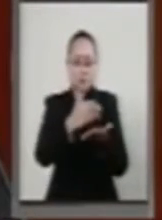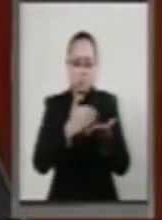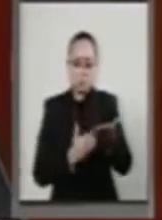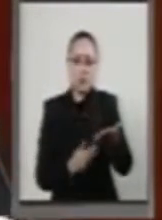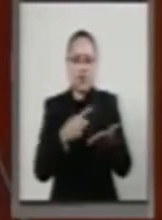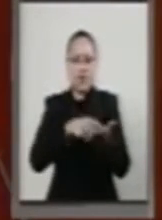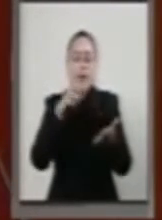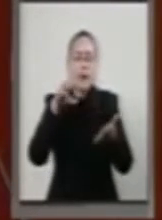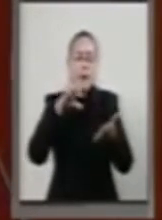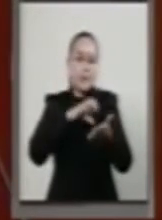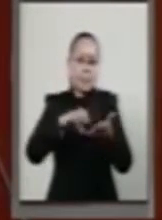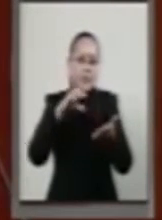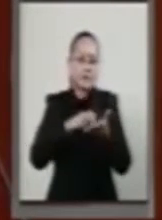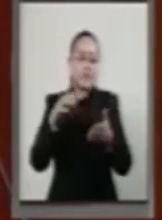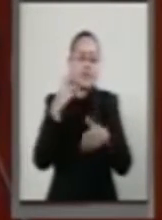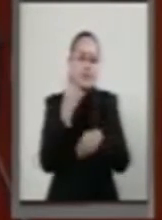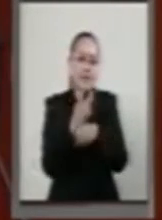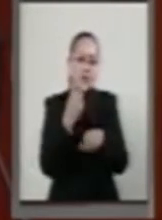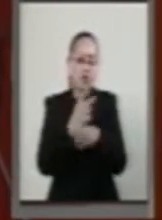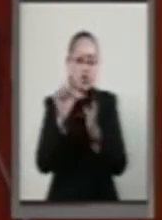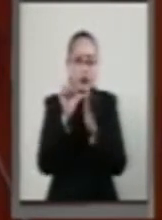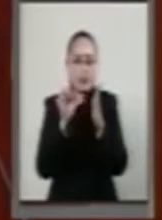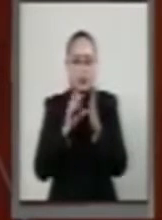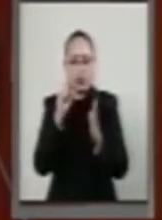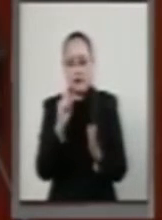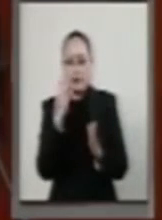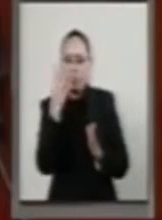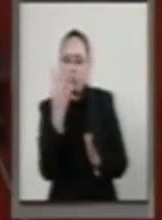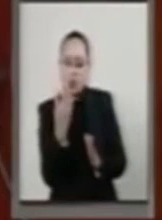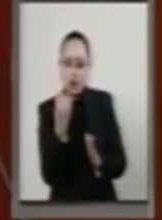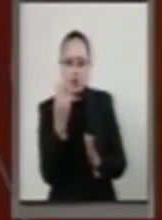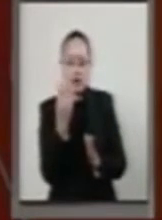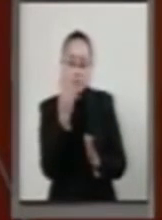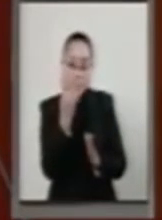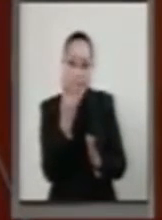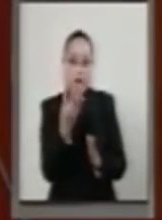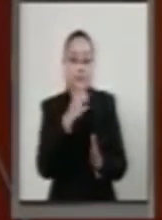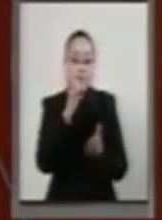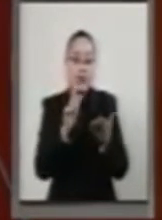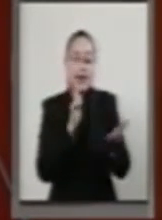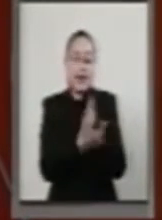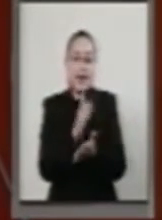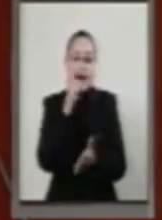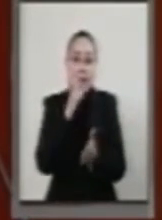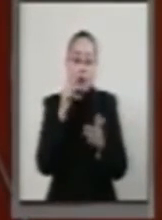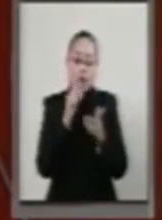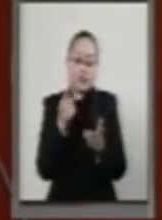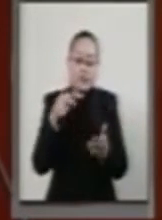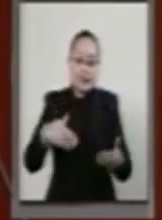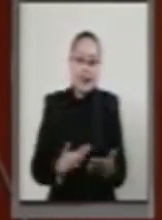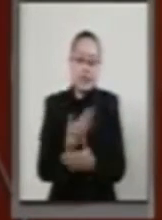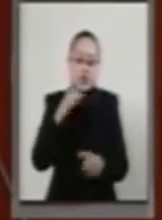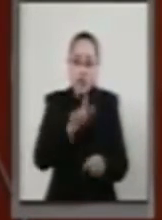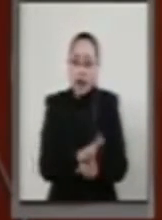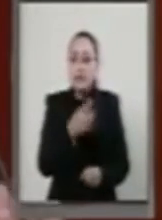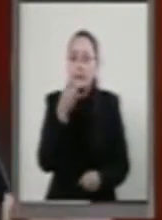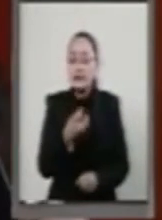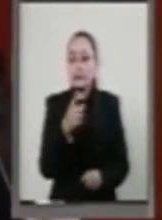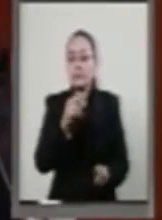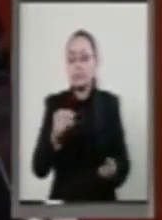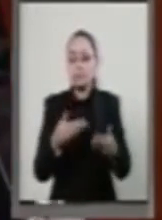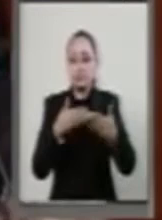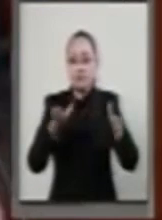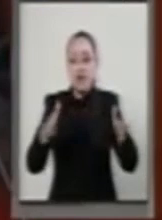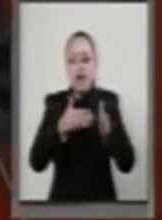el que se reforma el párrafo segundo del artículo 24 de la Ley de Aguas Nacionales y con ello se amplía